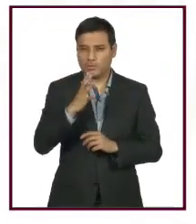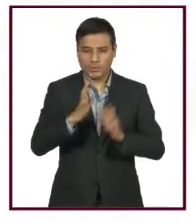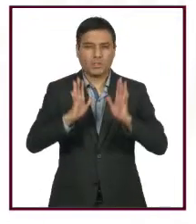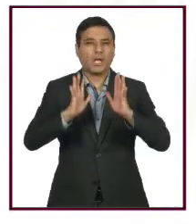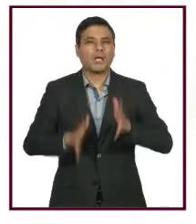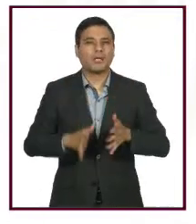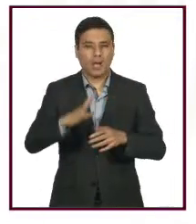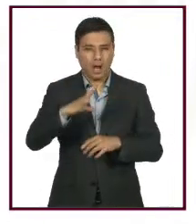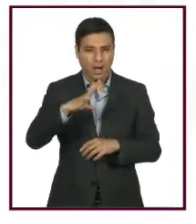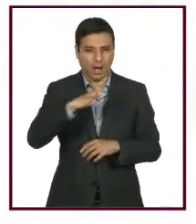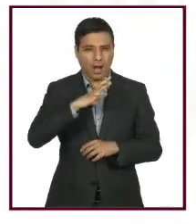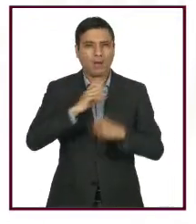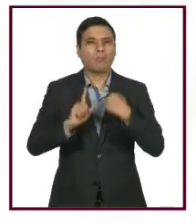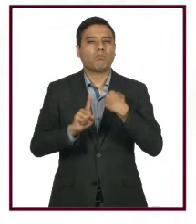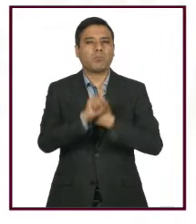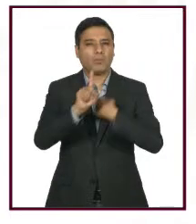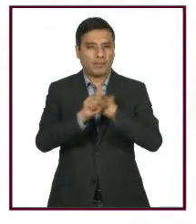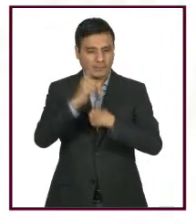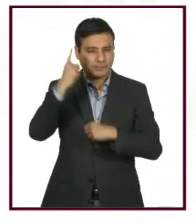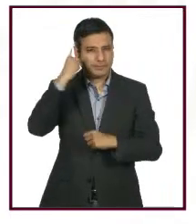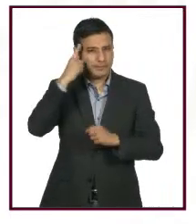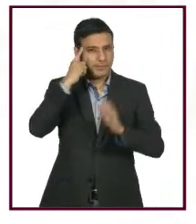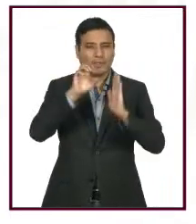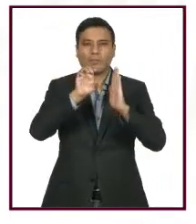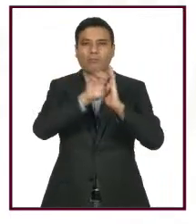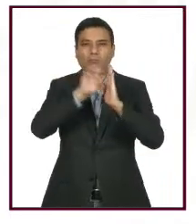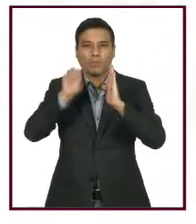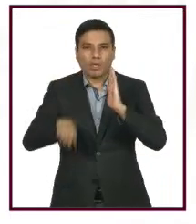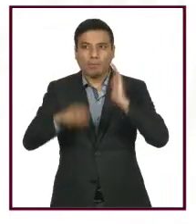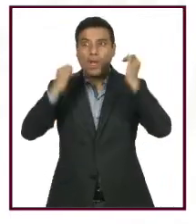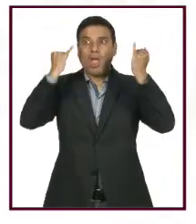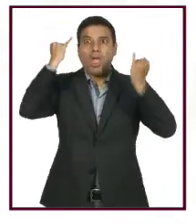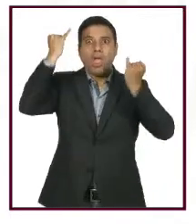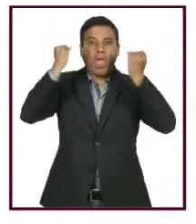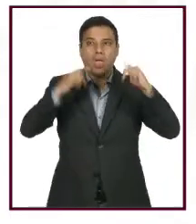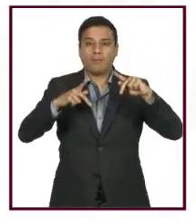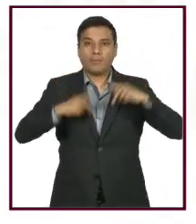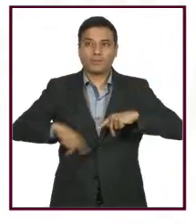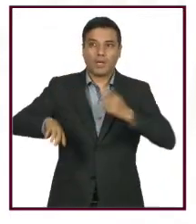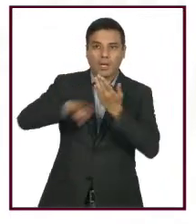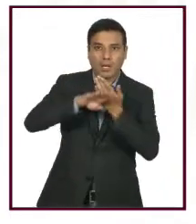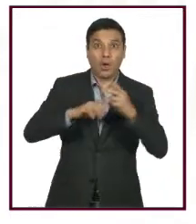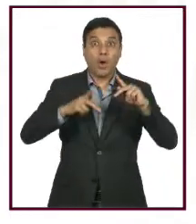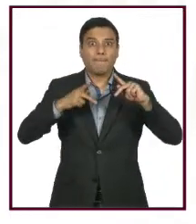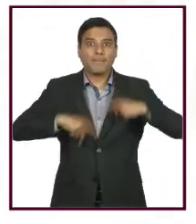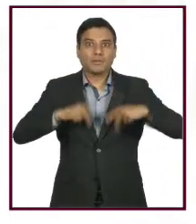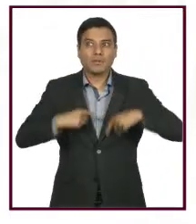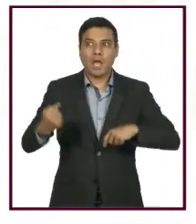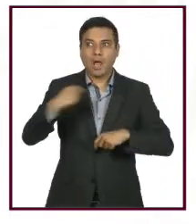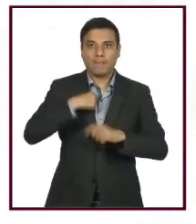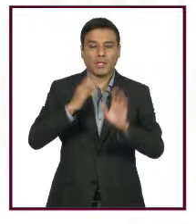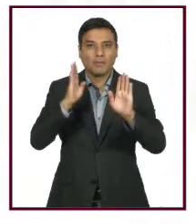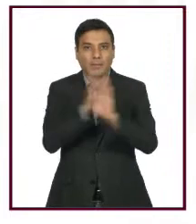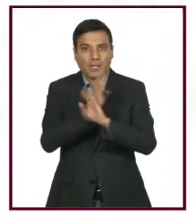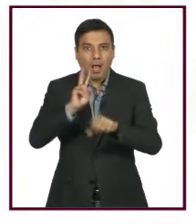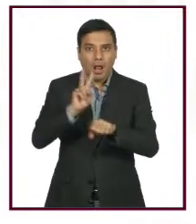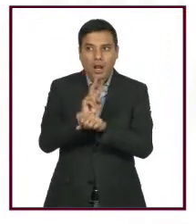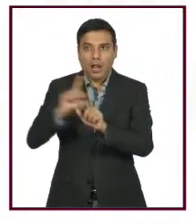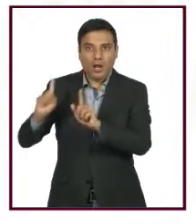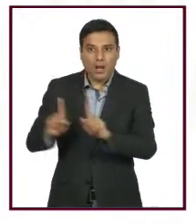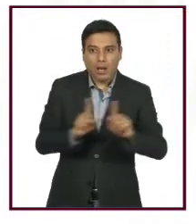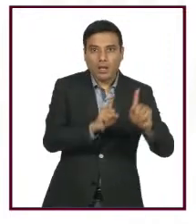presentar algunos síntomas psicóticos, como pueden ser ideas delirantes de daño, ¿no? Sentirse vigilados, perseguidos,